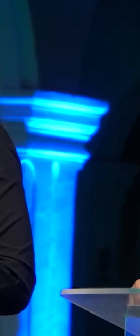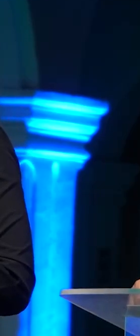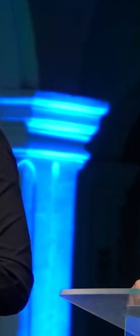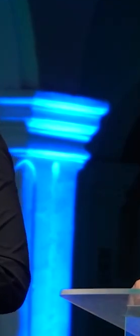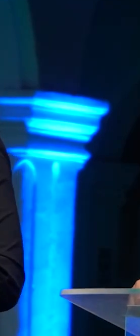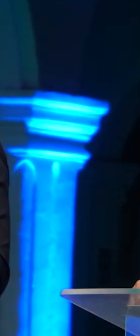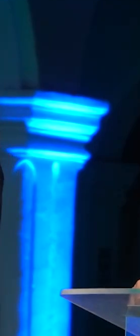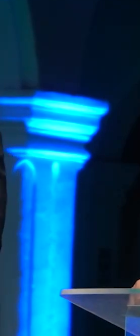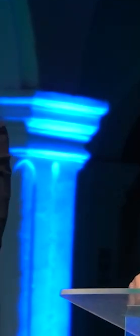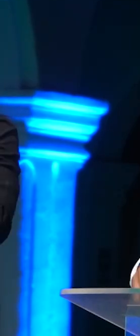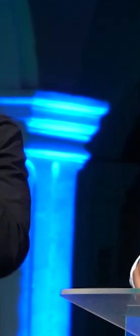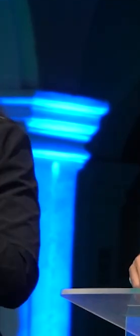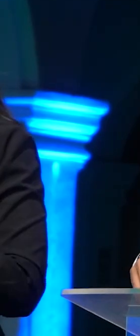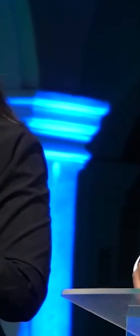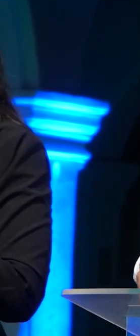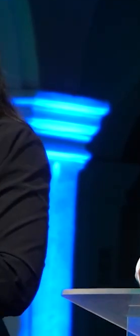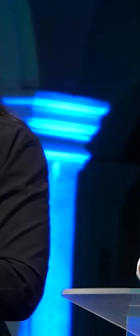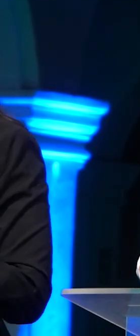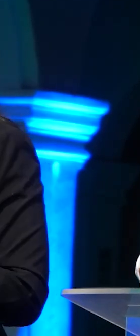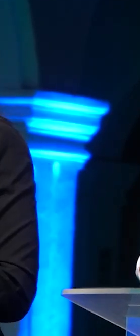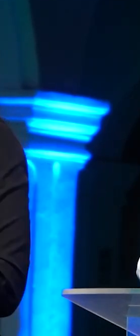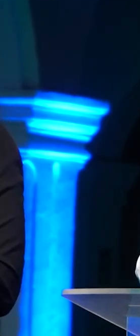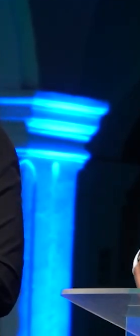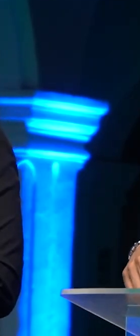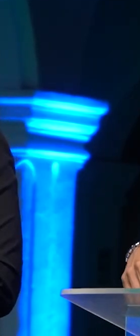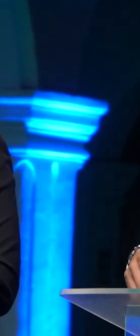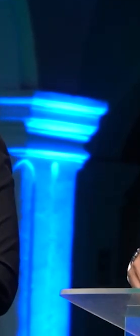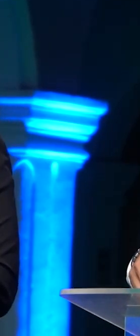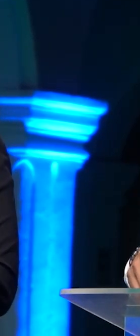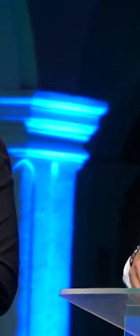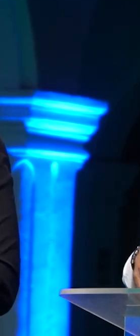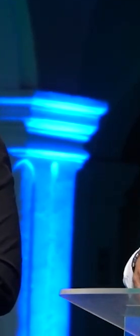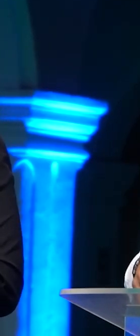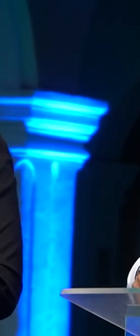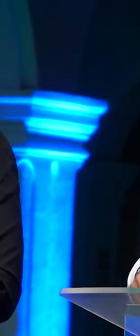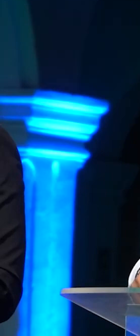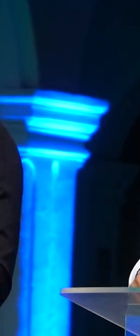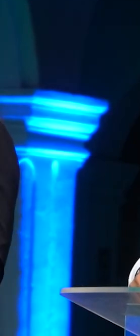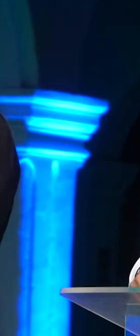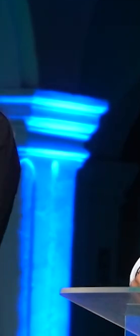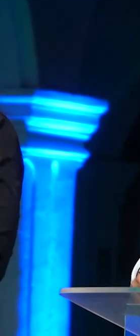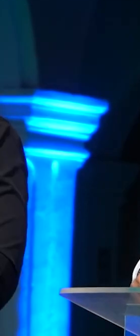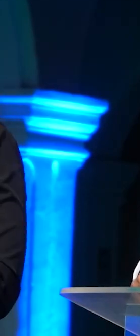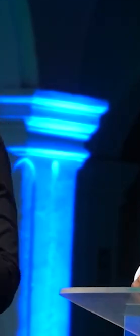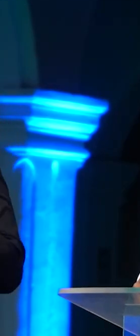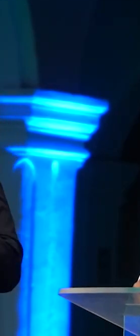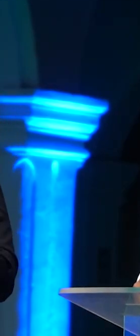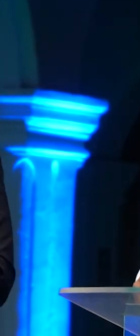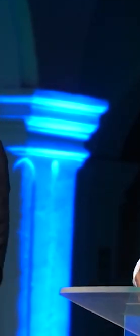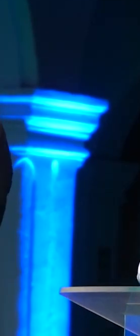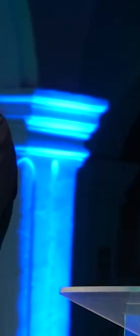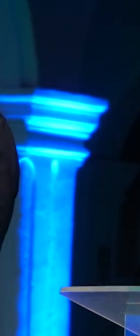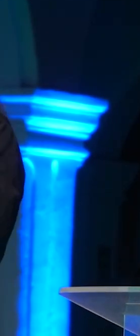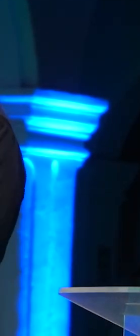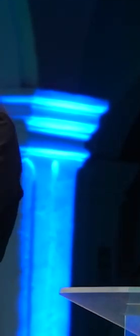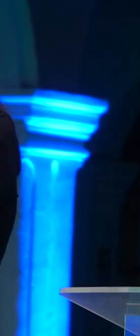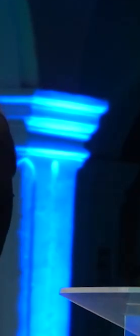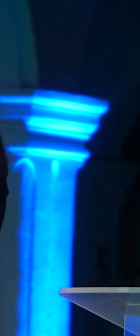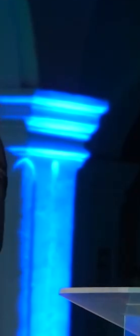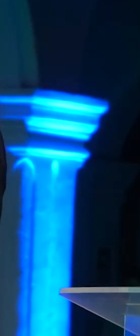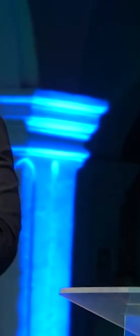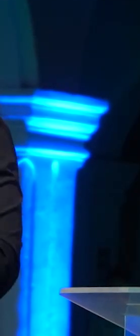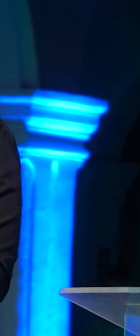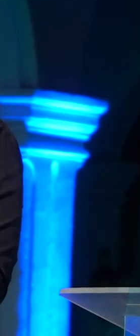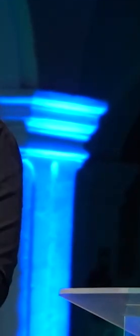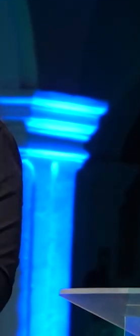de Santa Marta, doctor Camilo Llor de Pro Santa Marta y de Santa Marta Cómo Vamos, al doctor Alfredo Méndez, rector de la